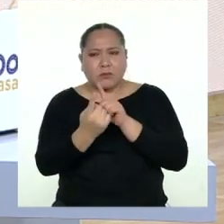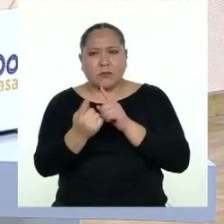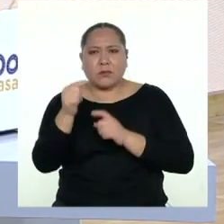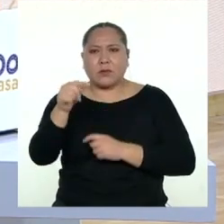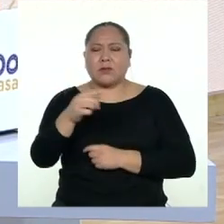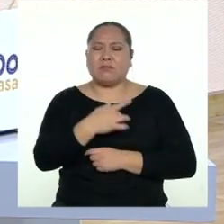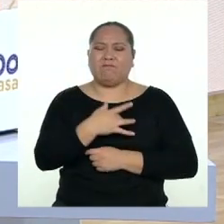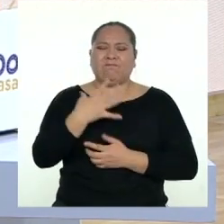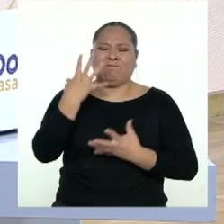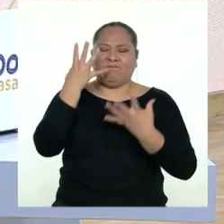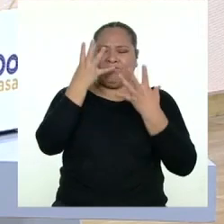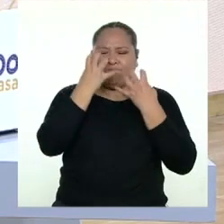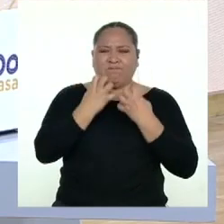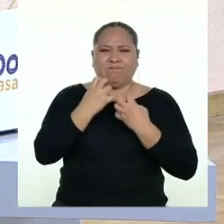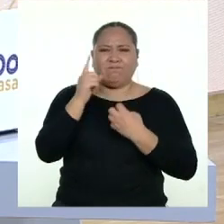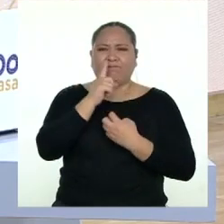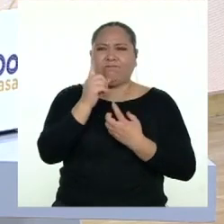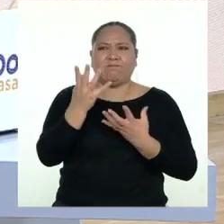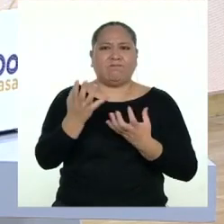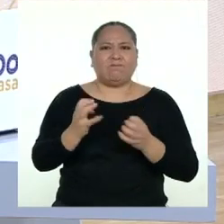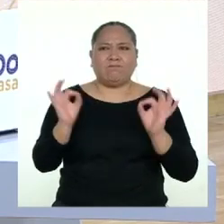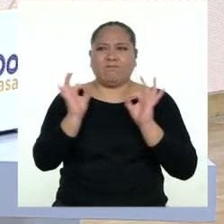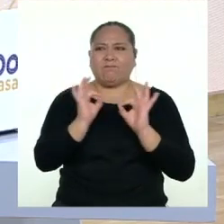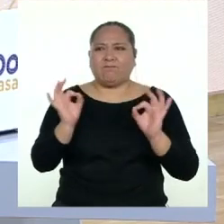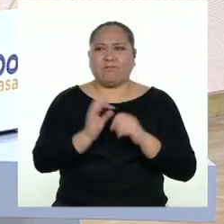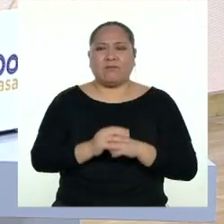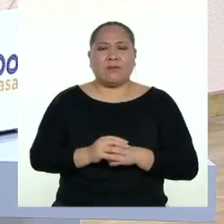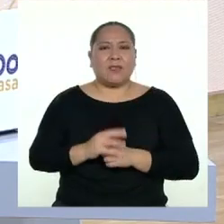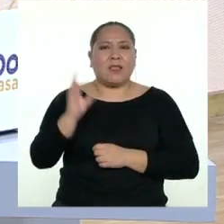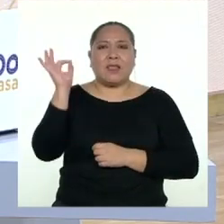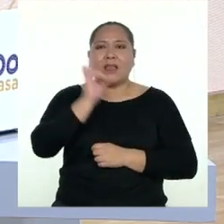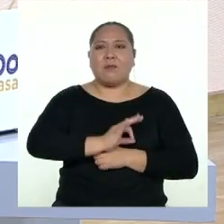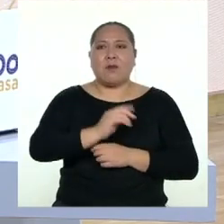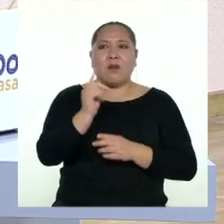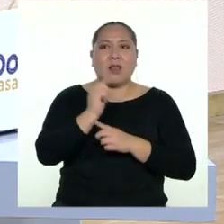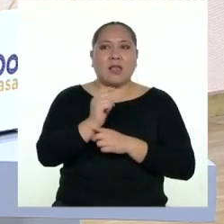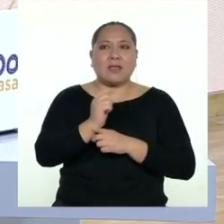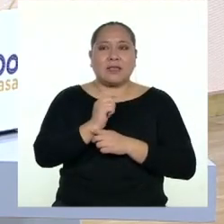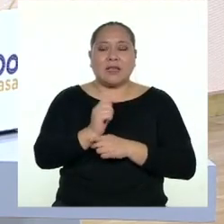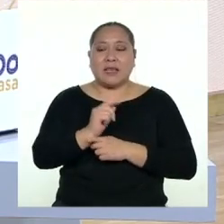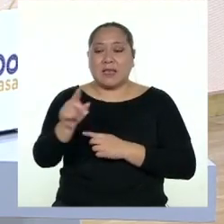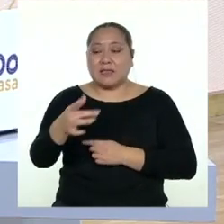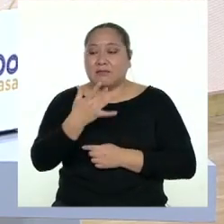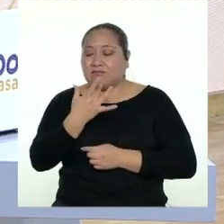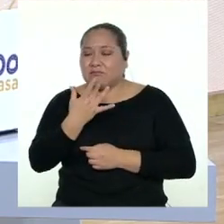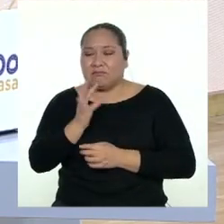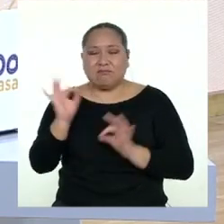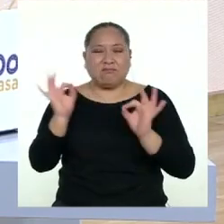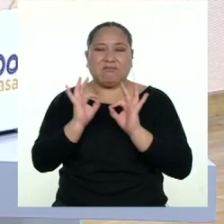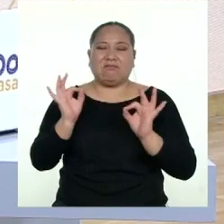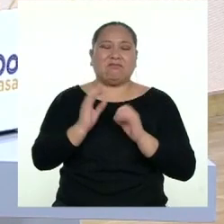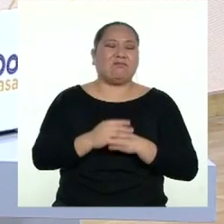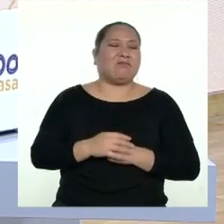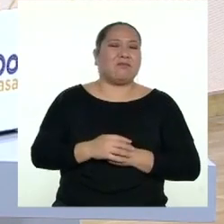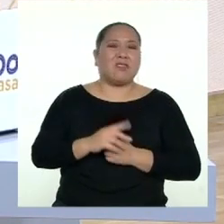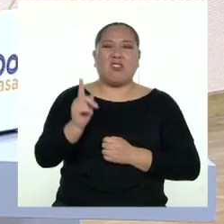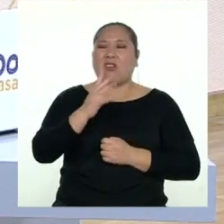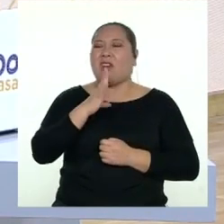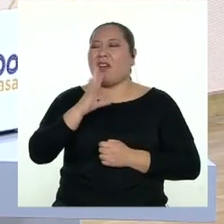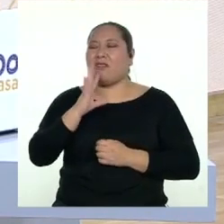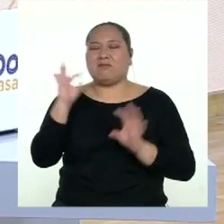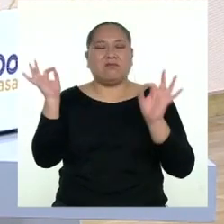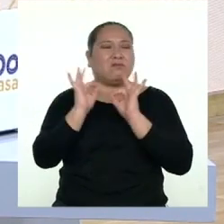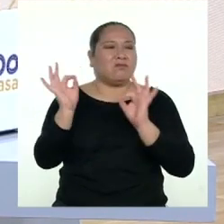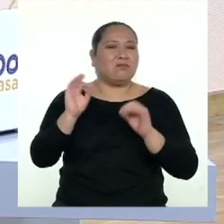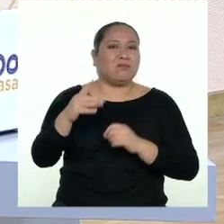de muy mal humor y no me provoca hacer nada, ni siquiera las tareas o mis pasatiempos favoritos, y tampoco quiero hablar con nadie.